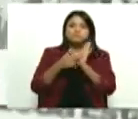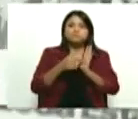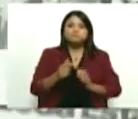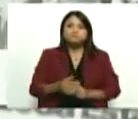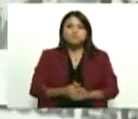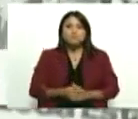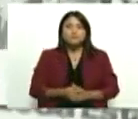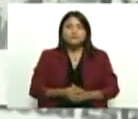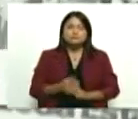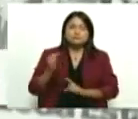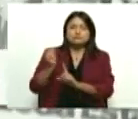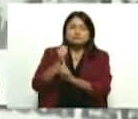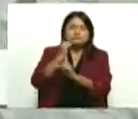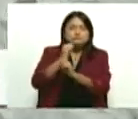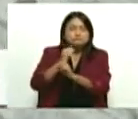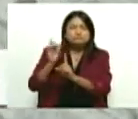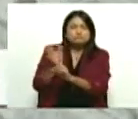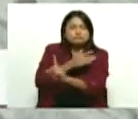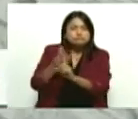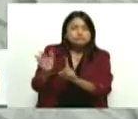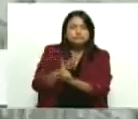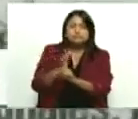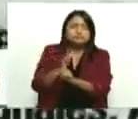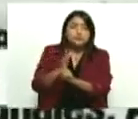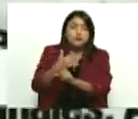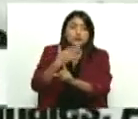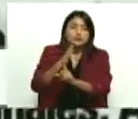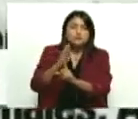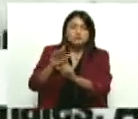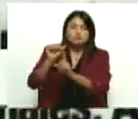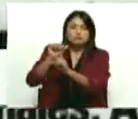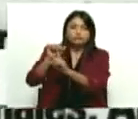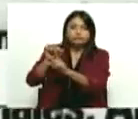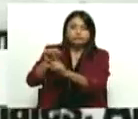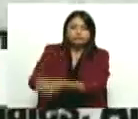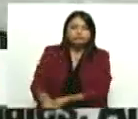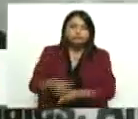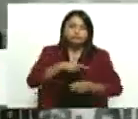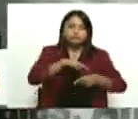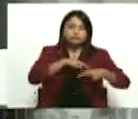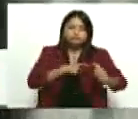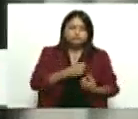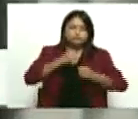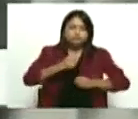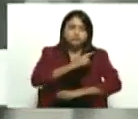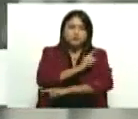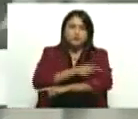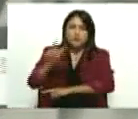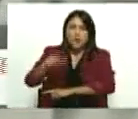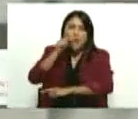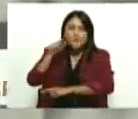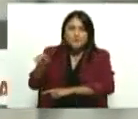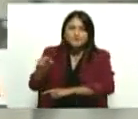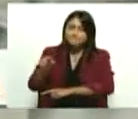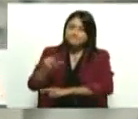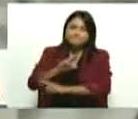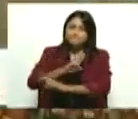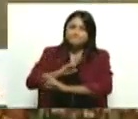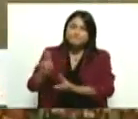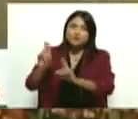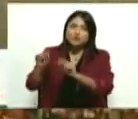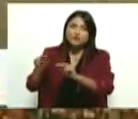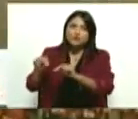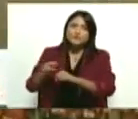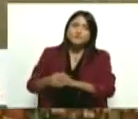más criminales pudieron socavar el alma noble y el corazón de guerrero de este mártir. Y esa palabra hasta el